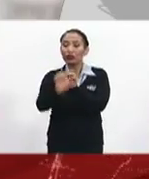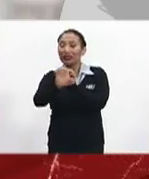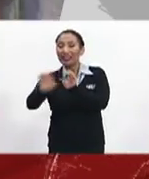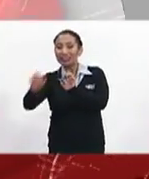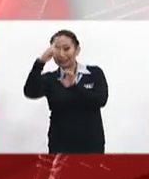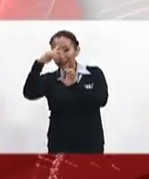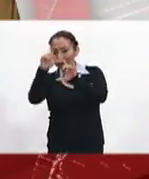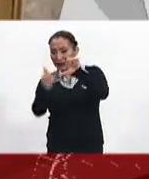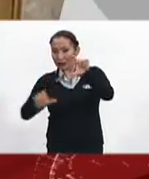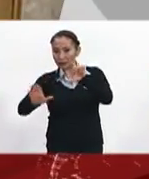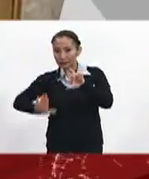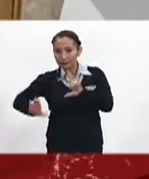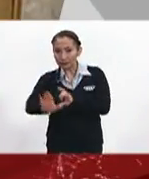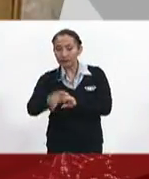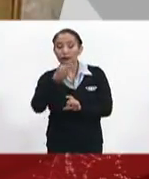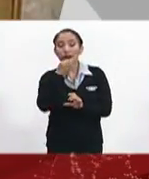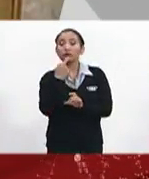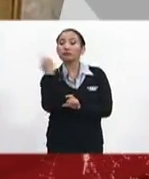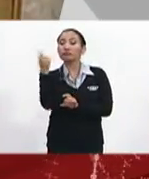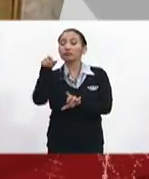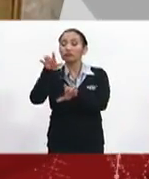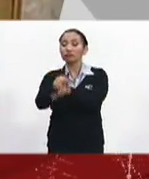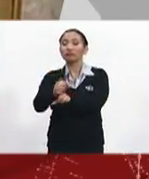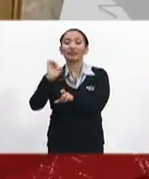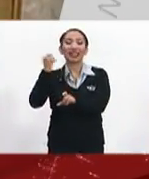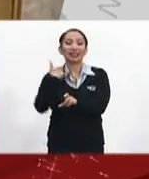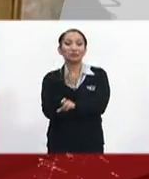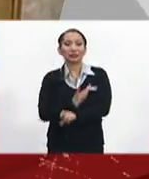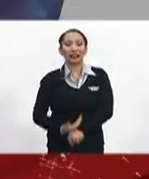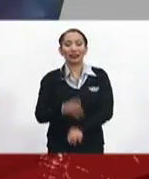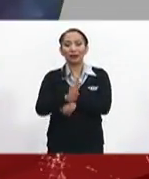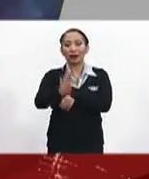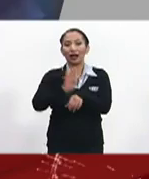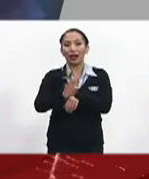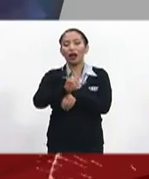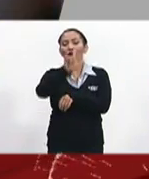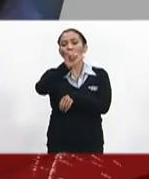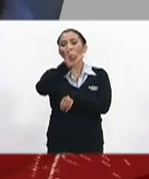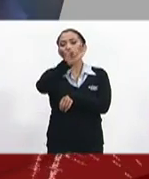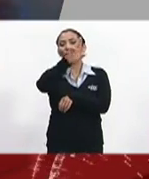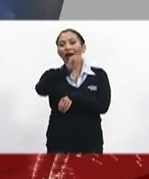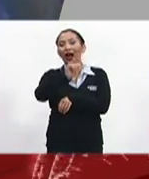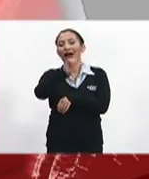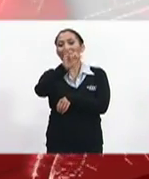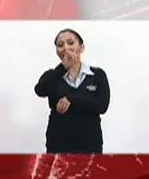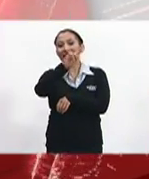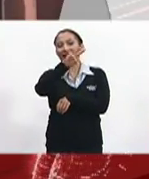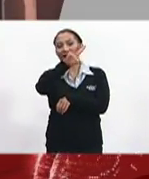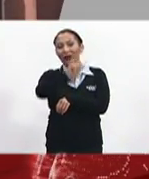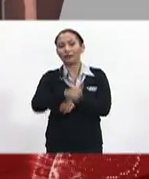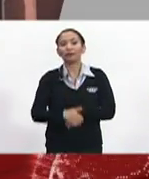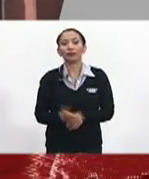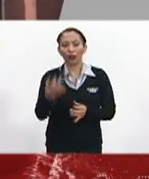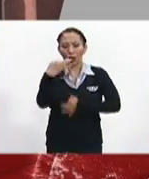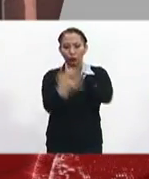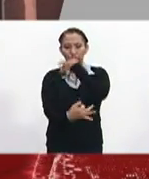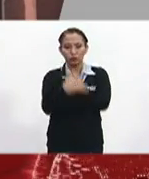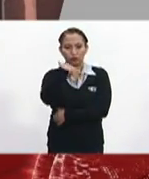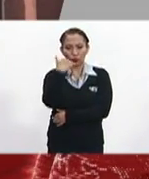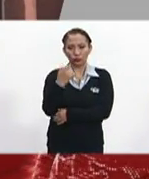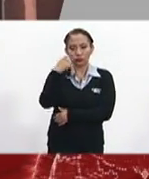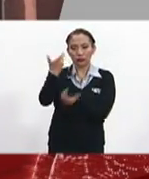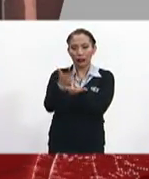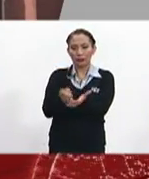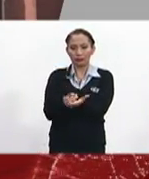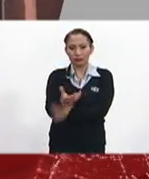del país. Emiten orden de aprehensión contra el expresidente de Brasil, Lula da Silva. La justicia alemana deja